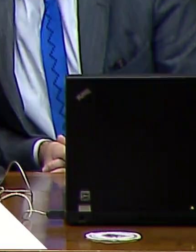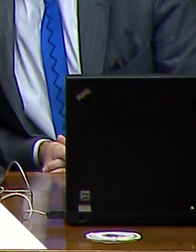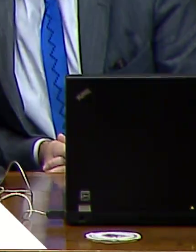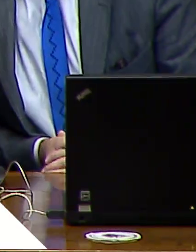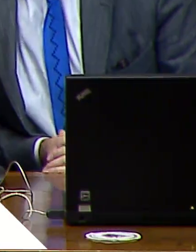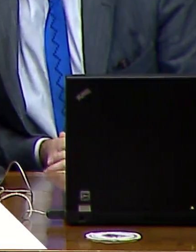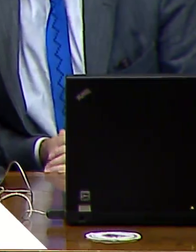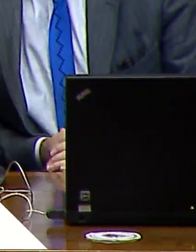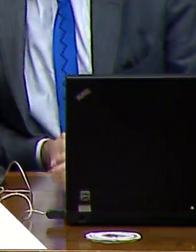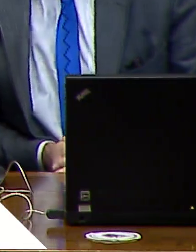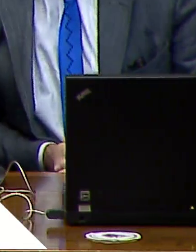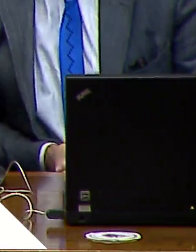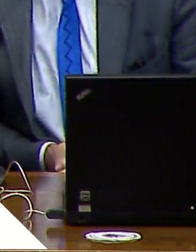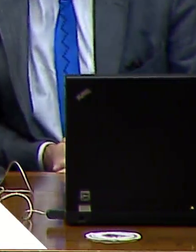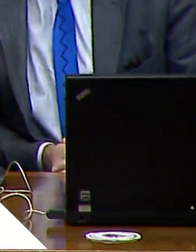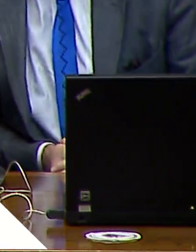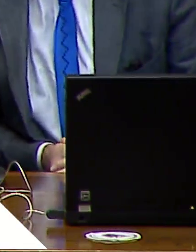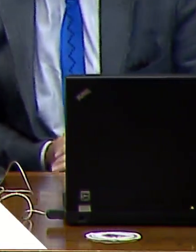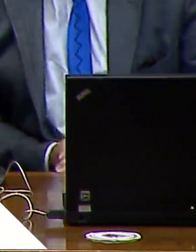la cisterna